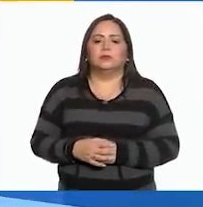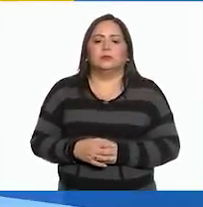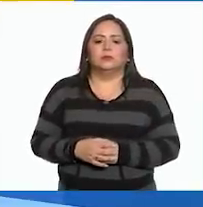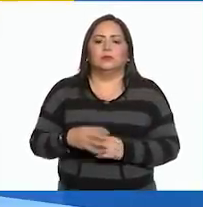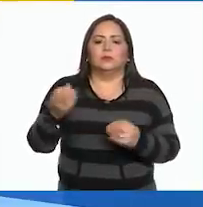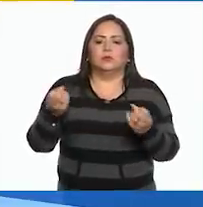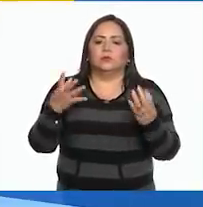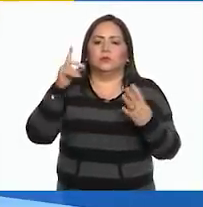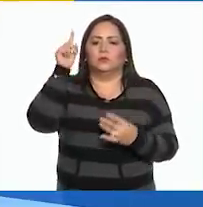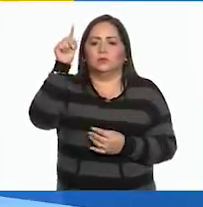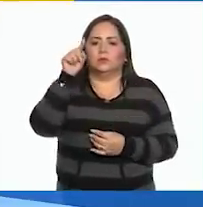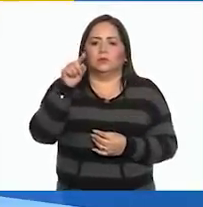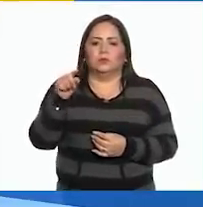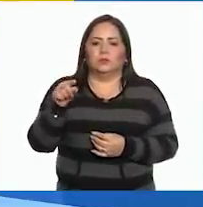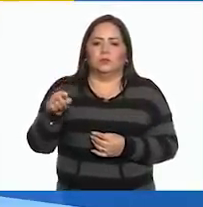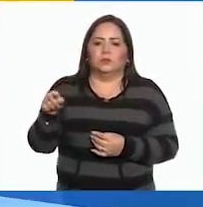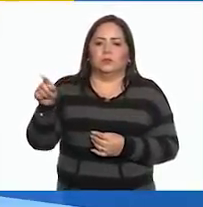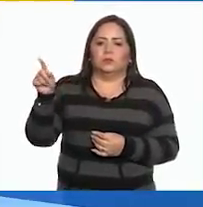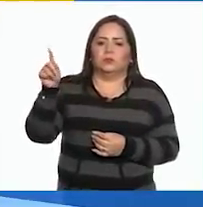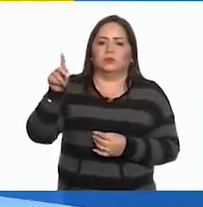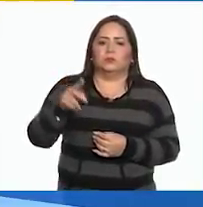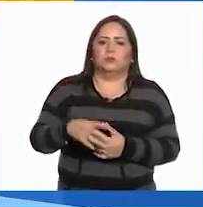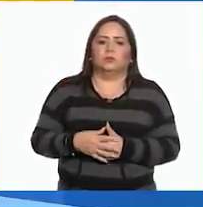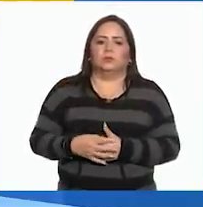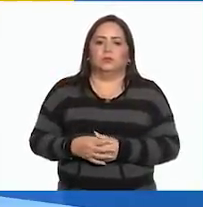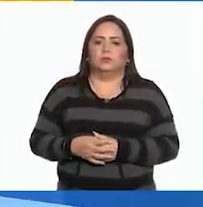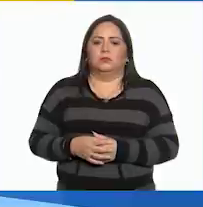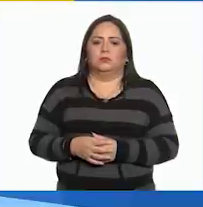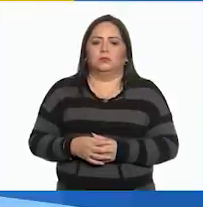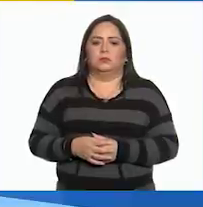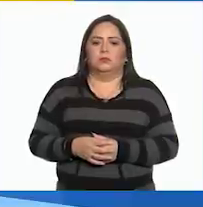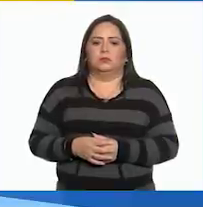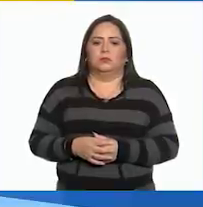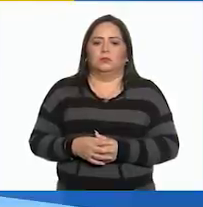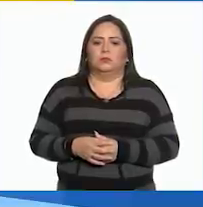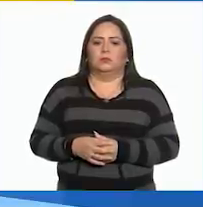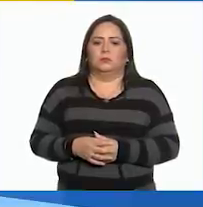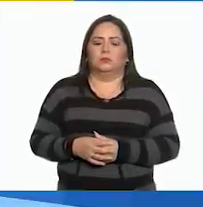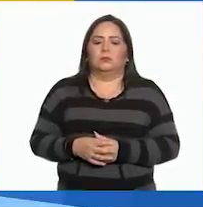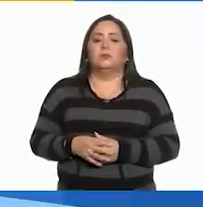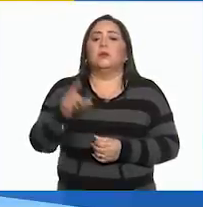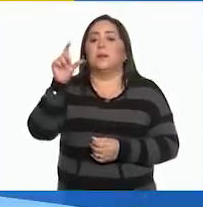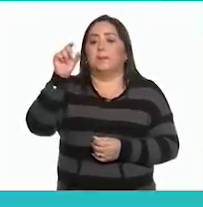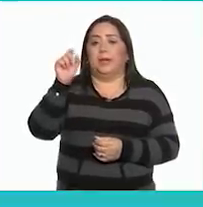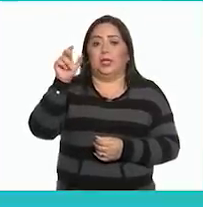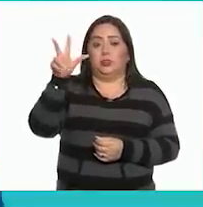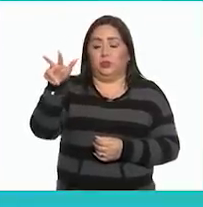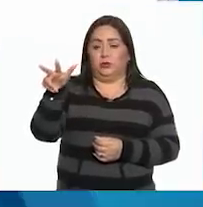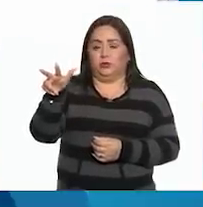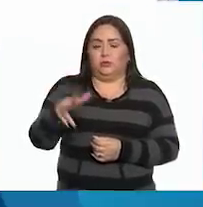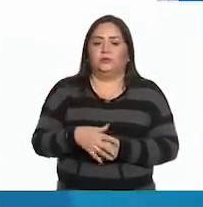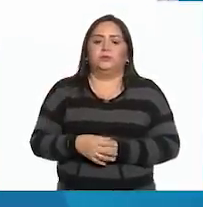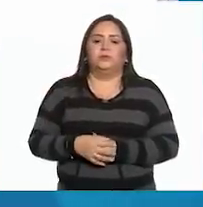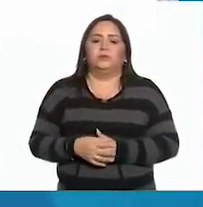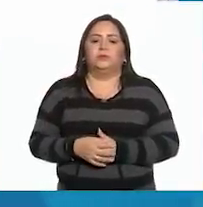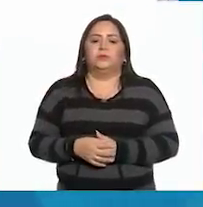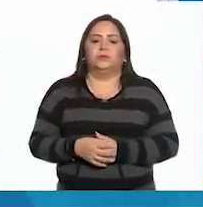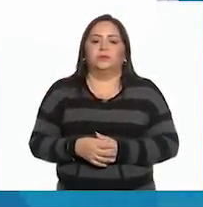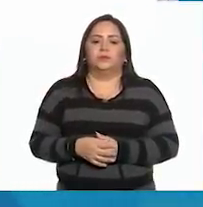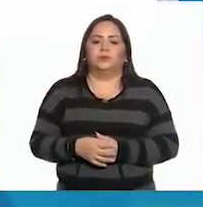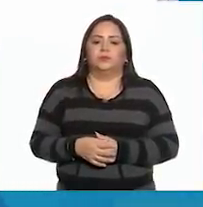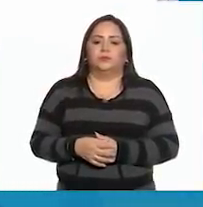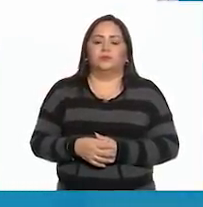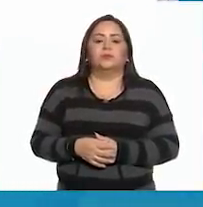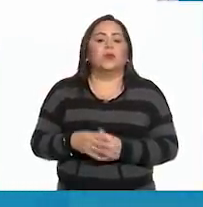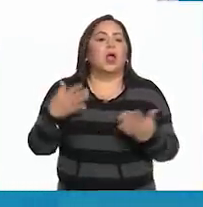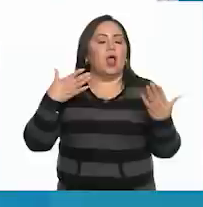los círculos y tiene 1, 2, 3, 4, 5, 6, 7, 8... Son 28. Sí, 28.